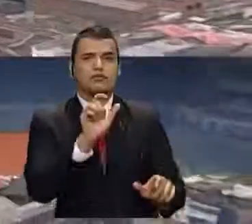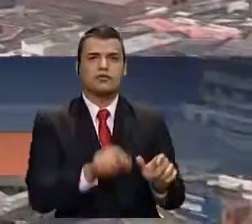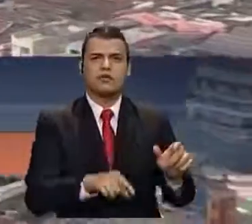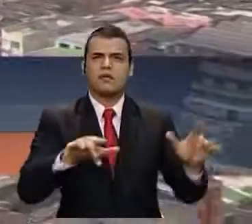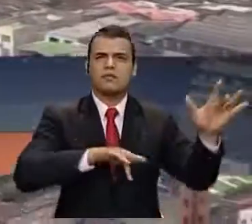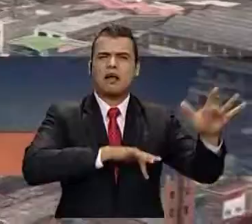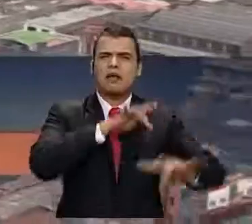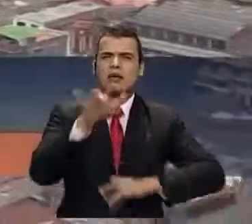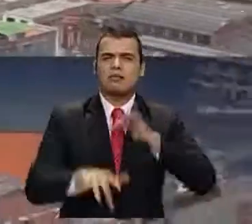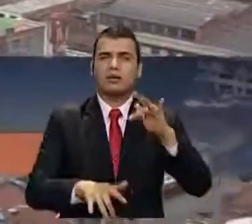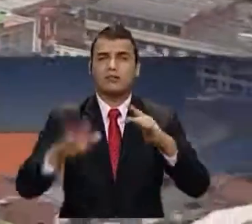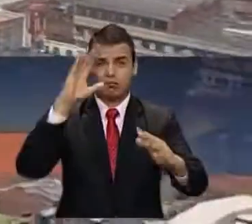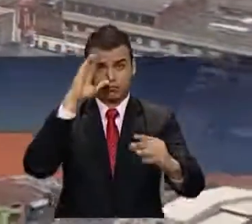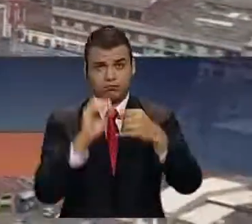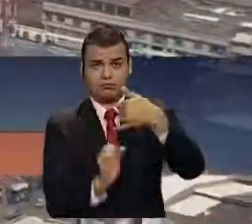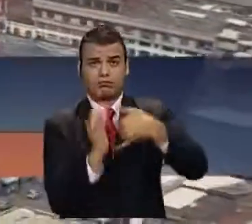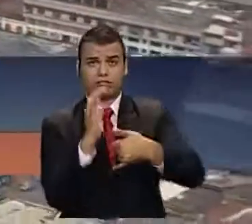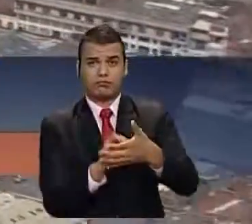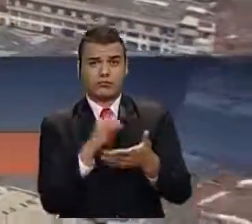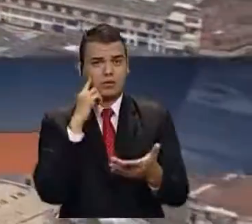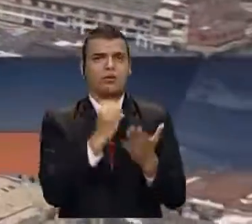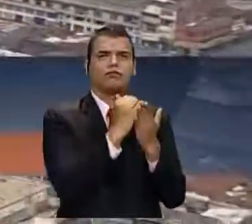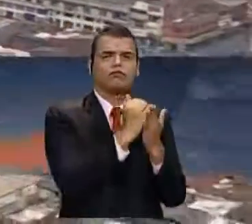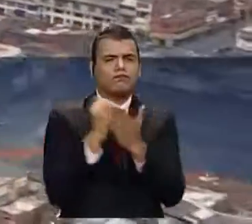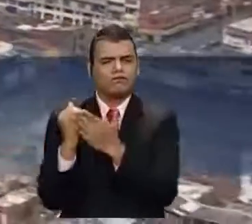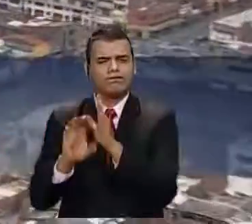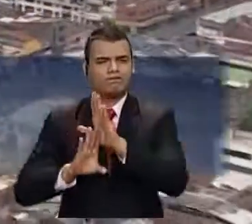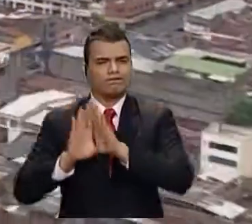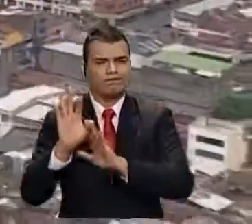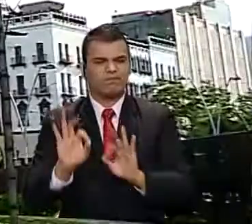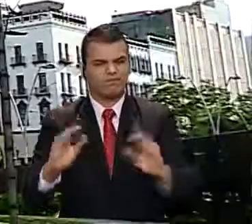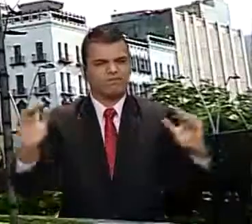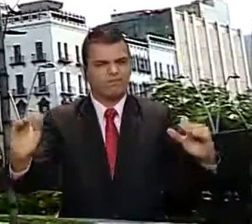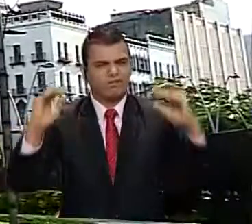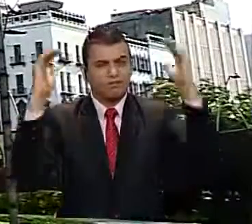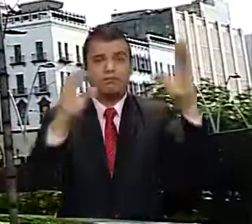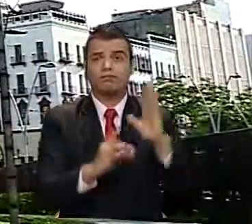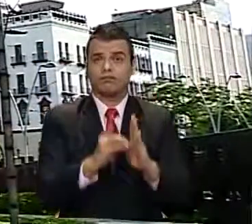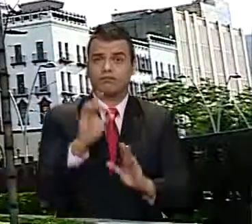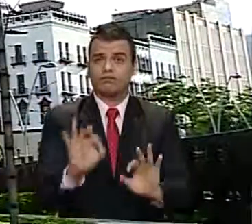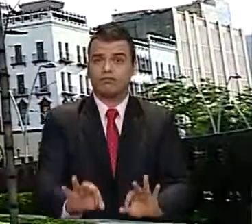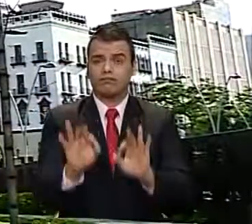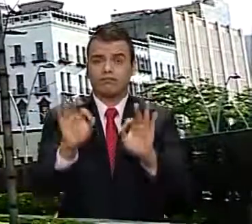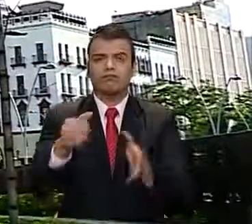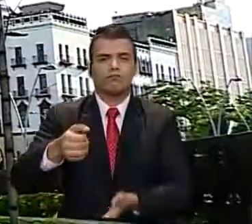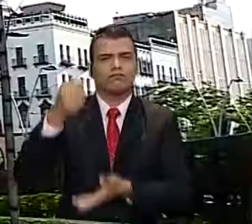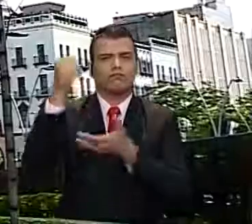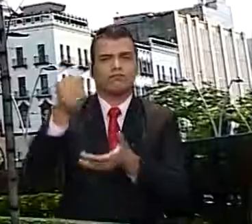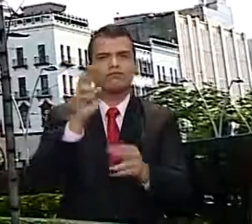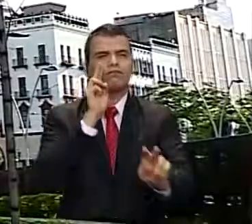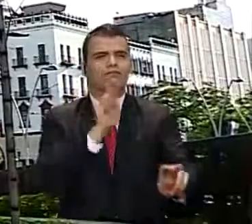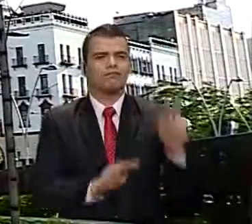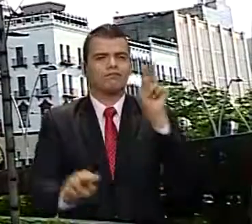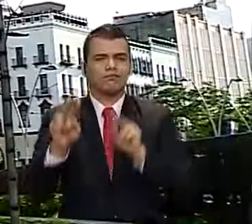a esta alianza, que dejarán como beneficio el progreso, crecimiento, desarrollo en materia económica, turística y comercial.